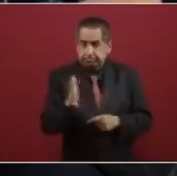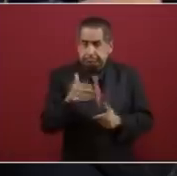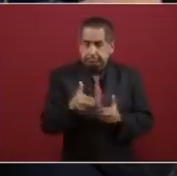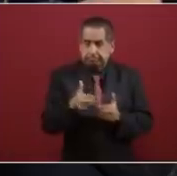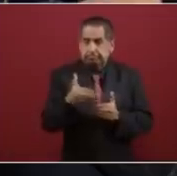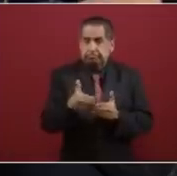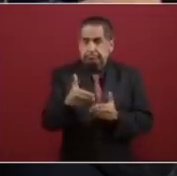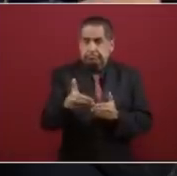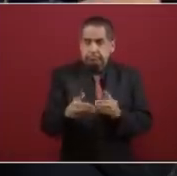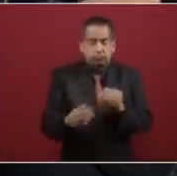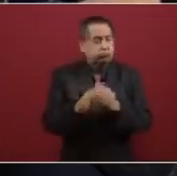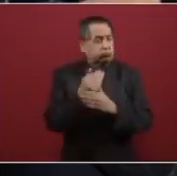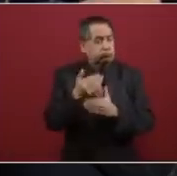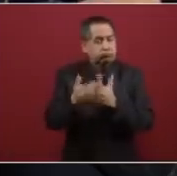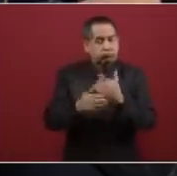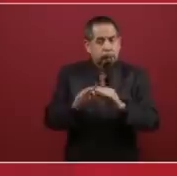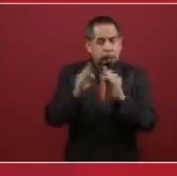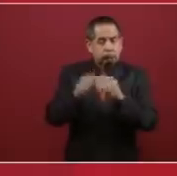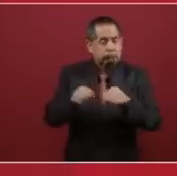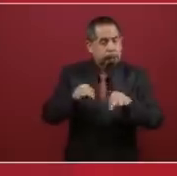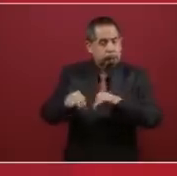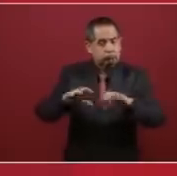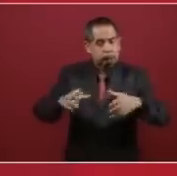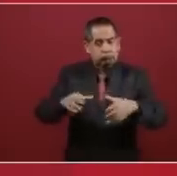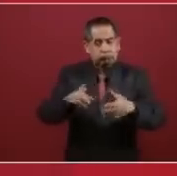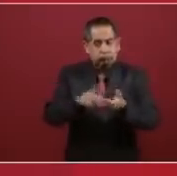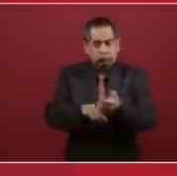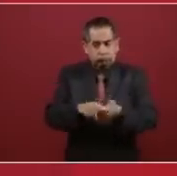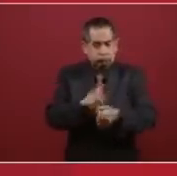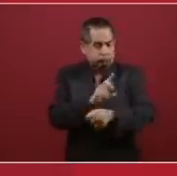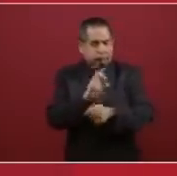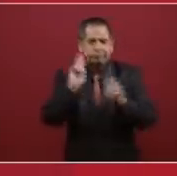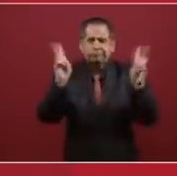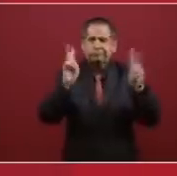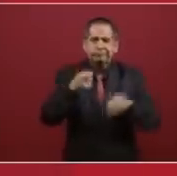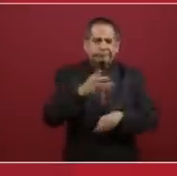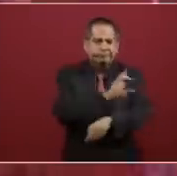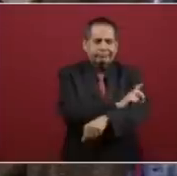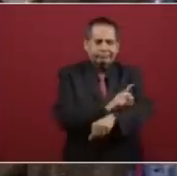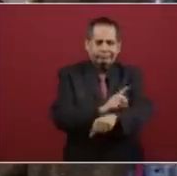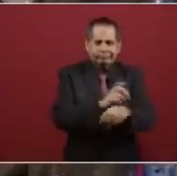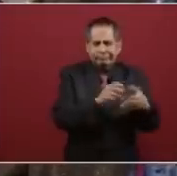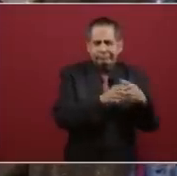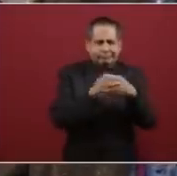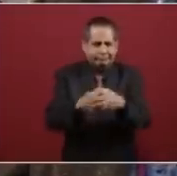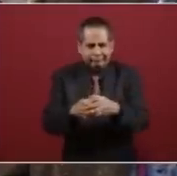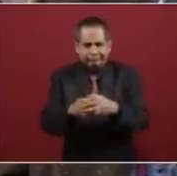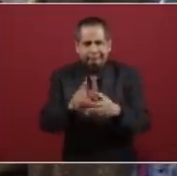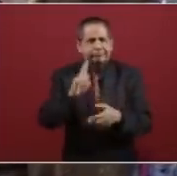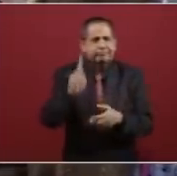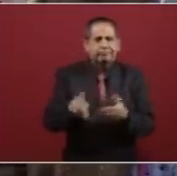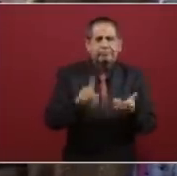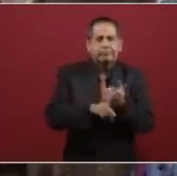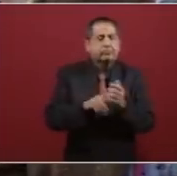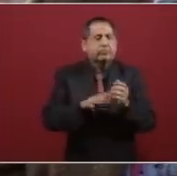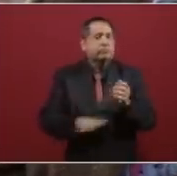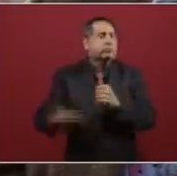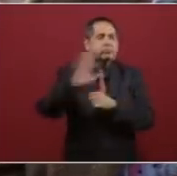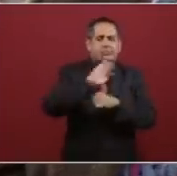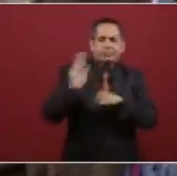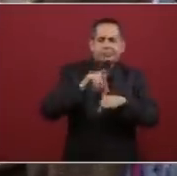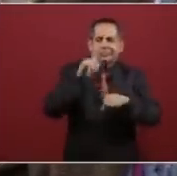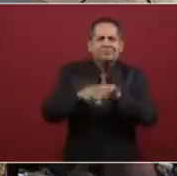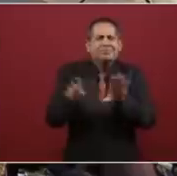una nueva estructura de trabajo de estos delegados replicando los gabinetes a nivel federal. ¿Cómo es